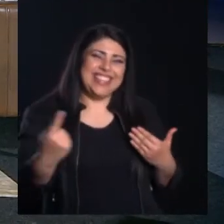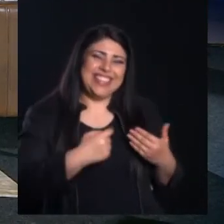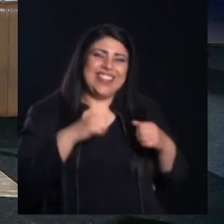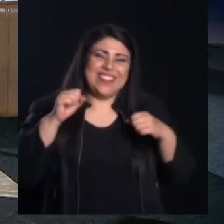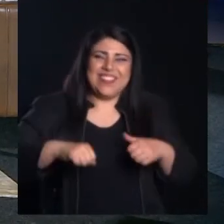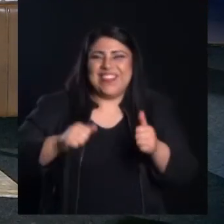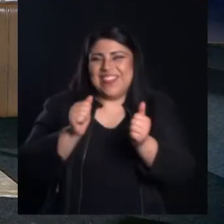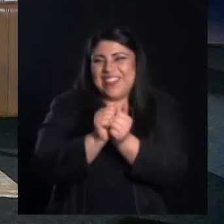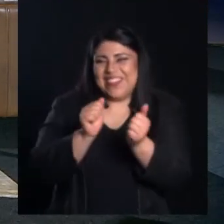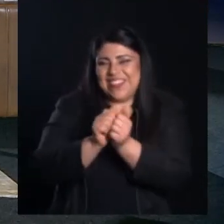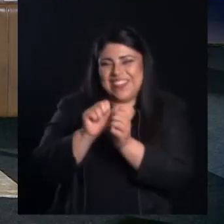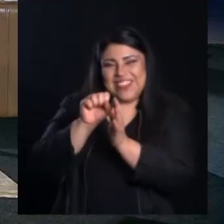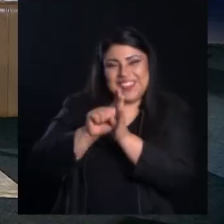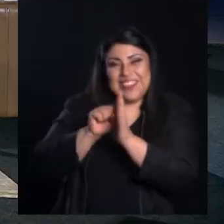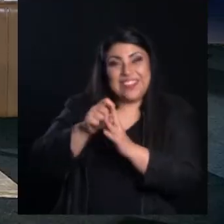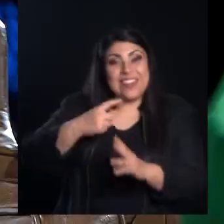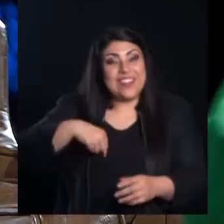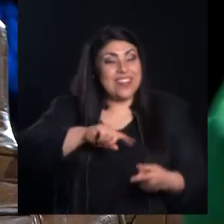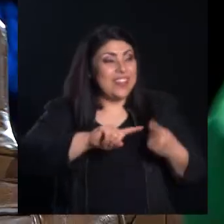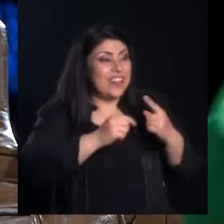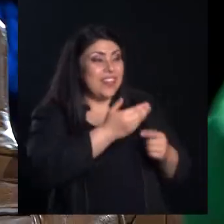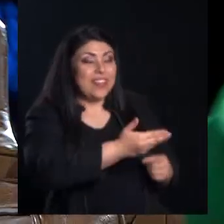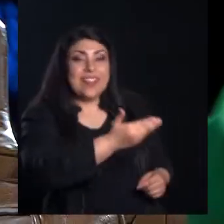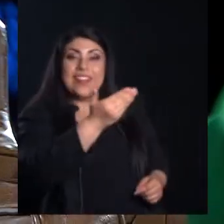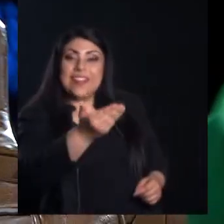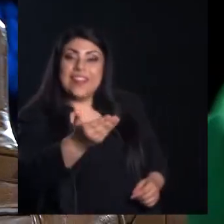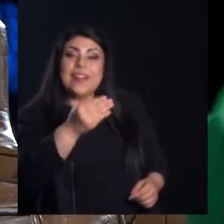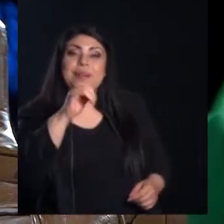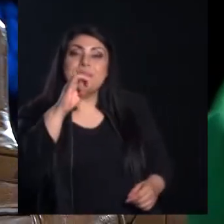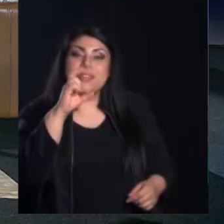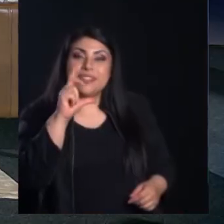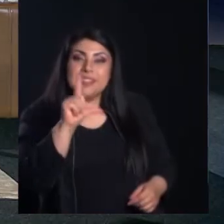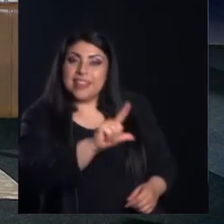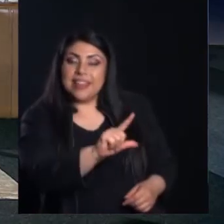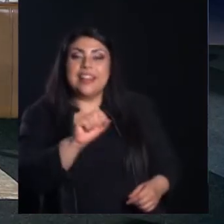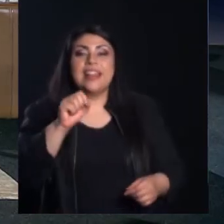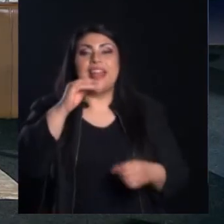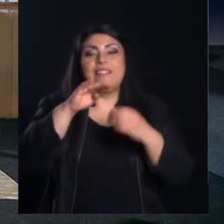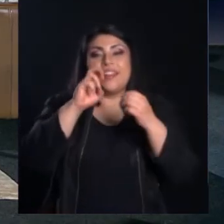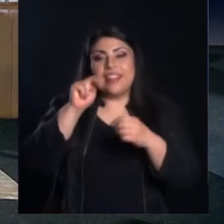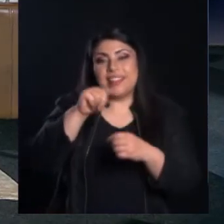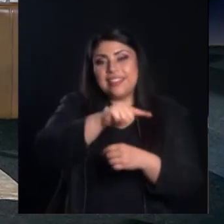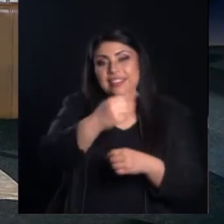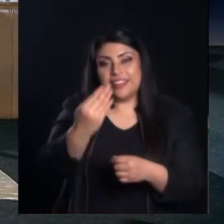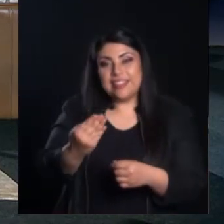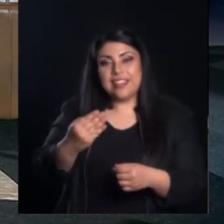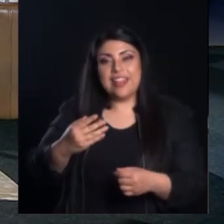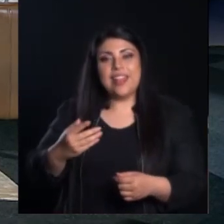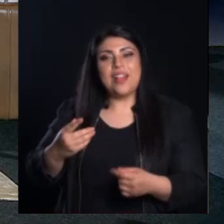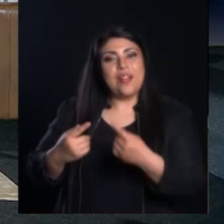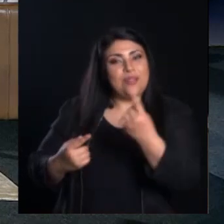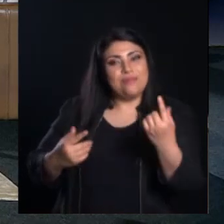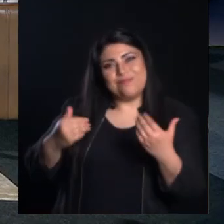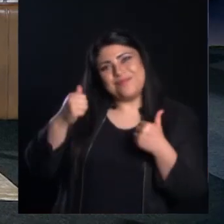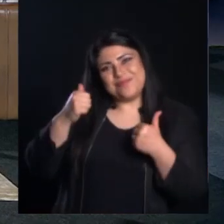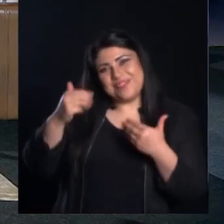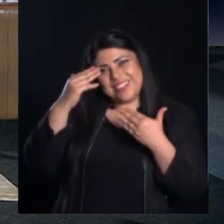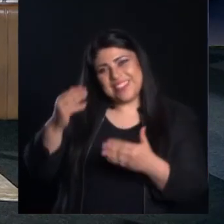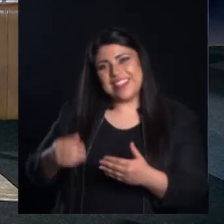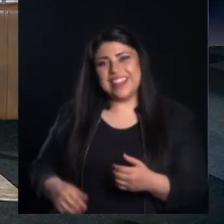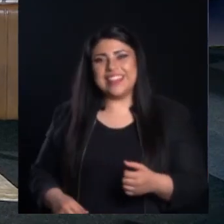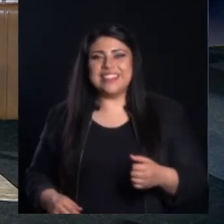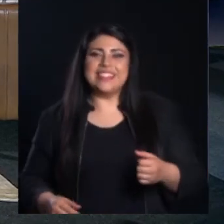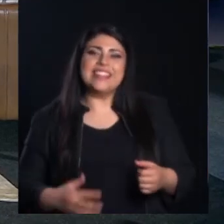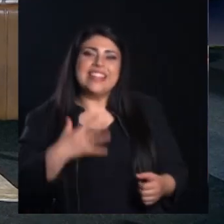y está nosotros nuestros amigos los pastores michelle y ofrendas por estar acá están muy bien gas ale